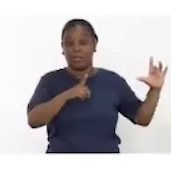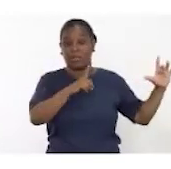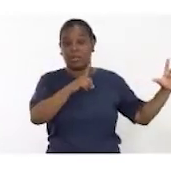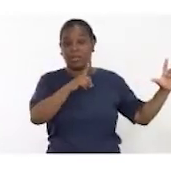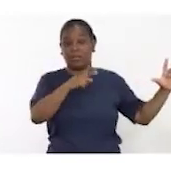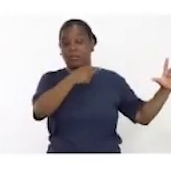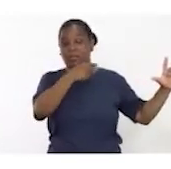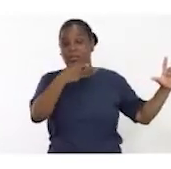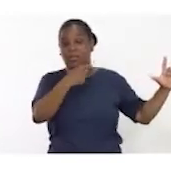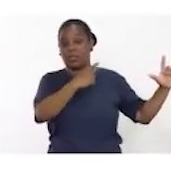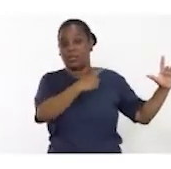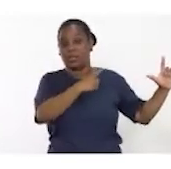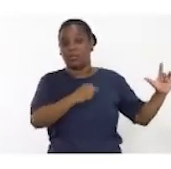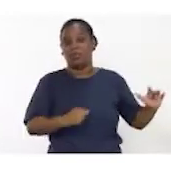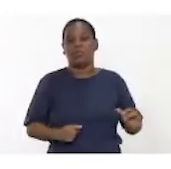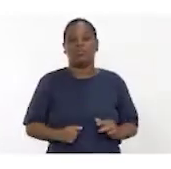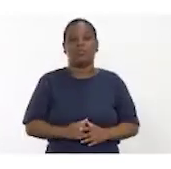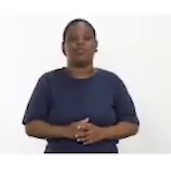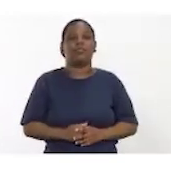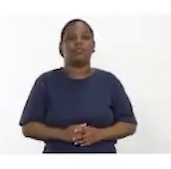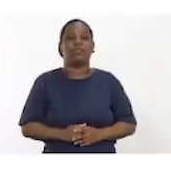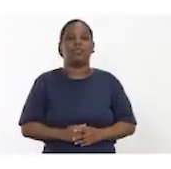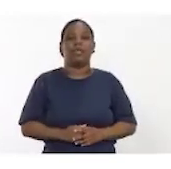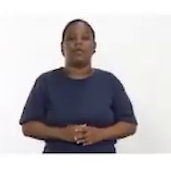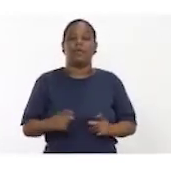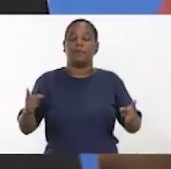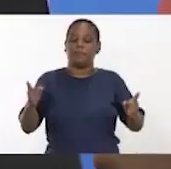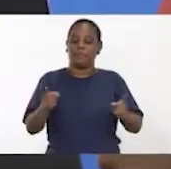que me da un signo negativo.